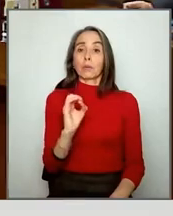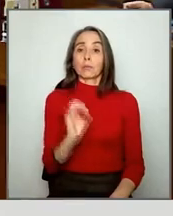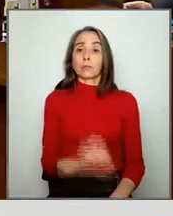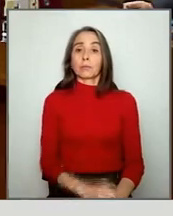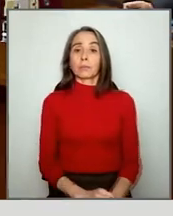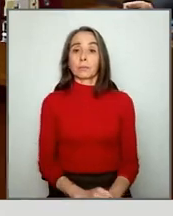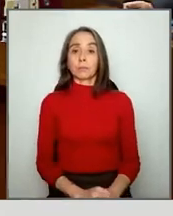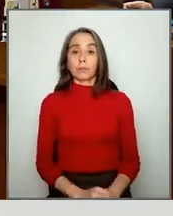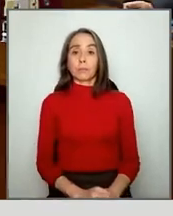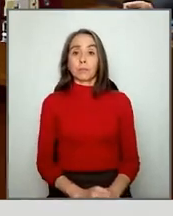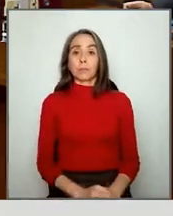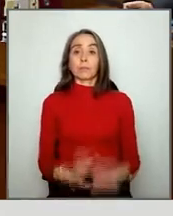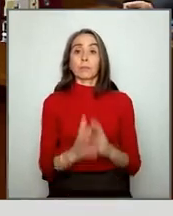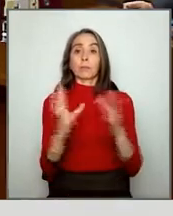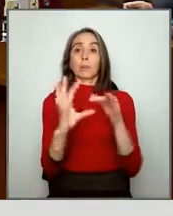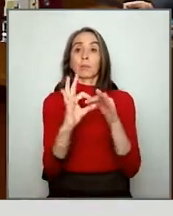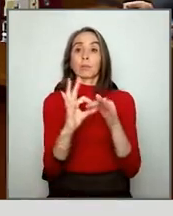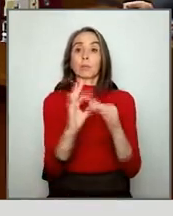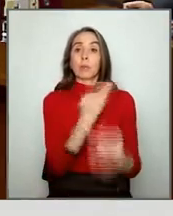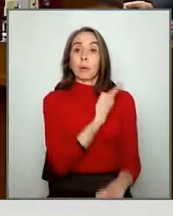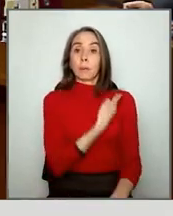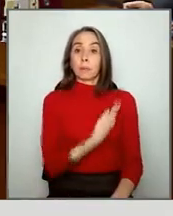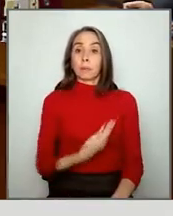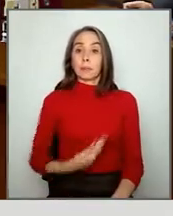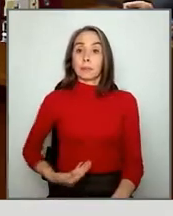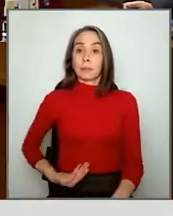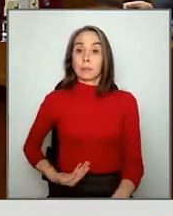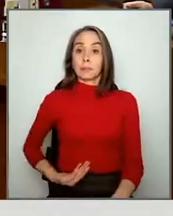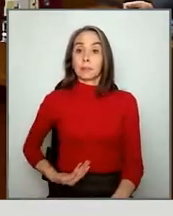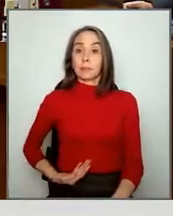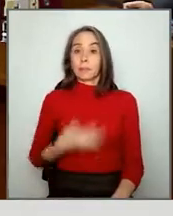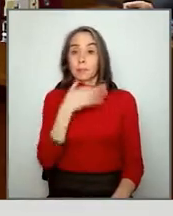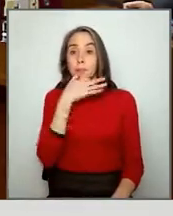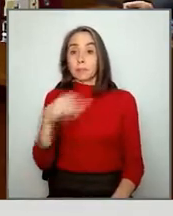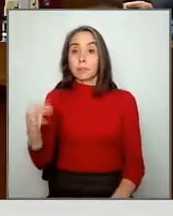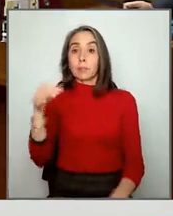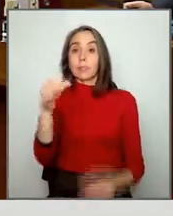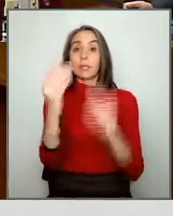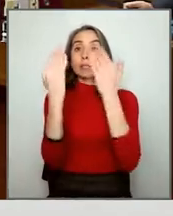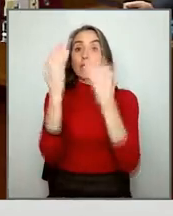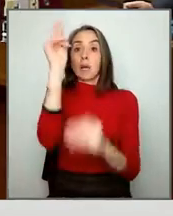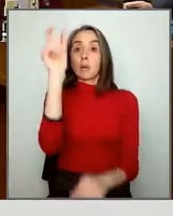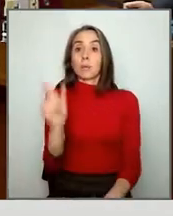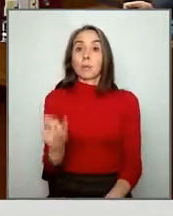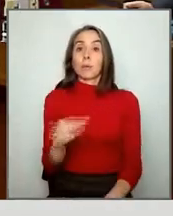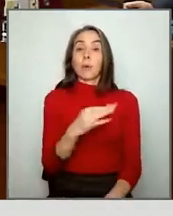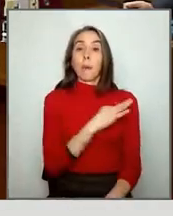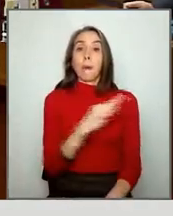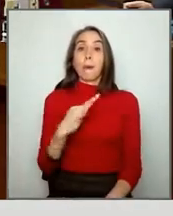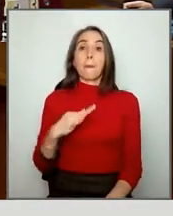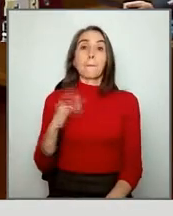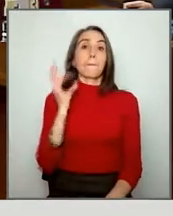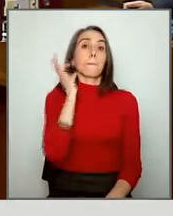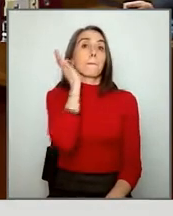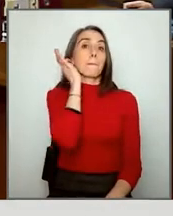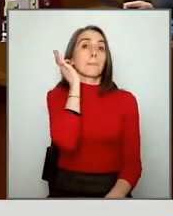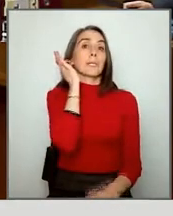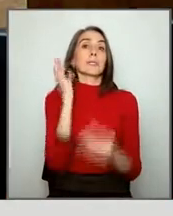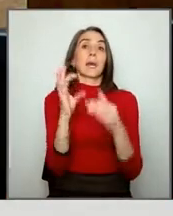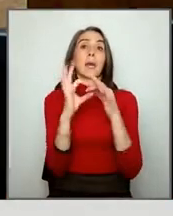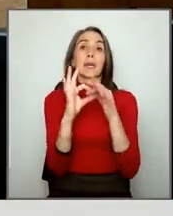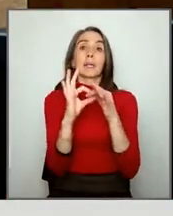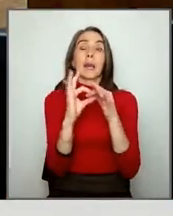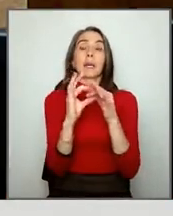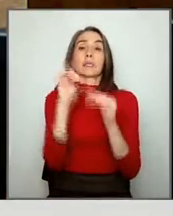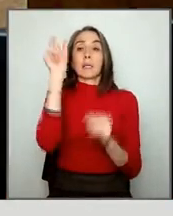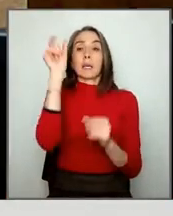Muchas gracias presidente por su intermedio saludar a la ministra agradecerle también el gran profesionalismo